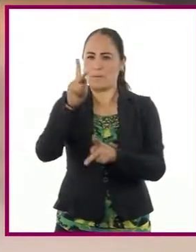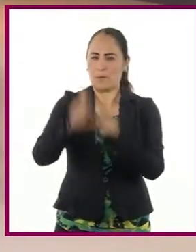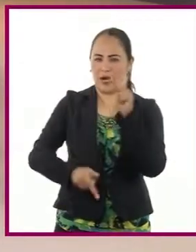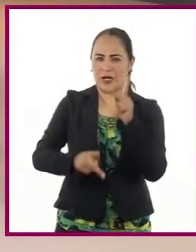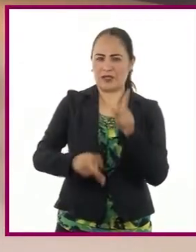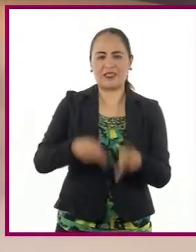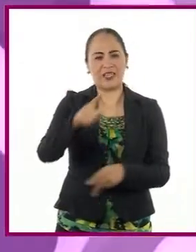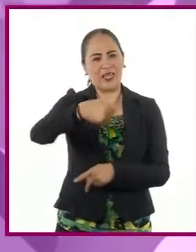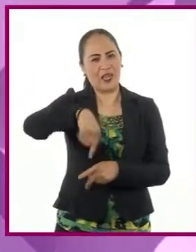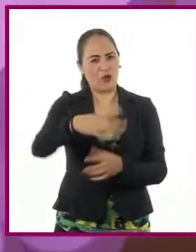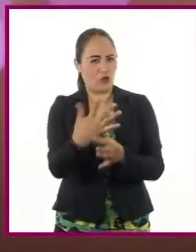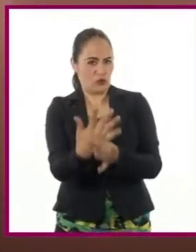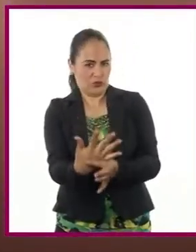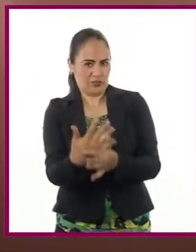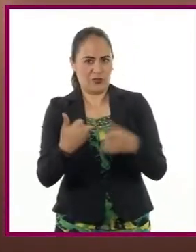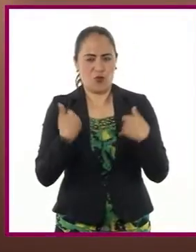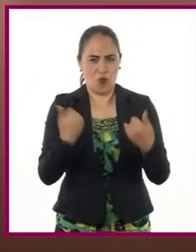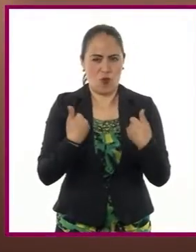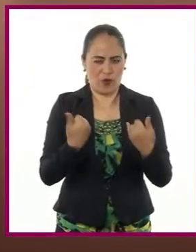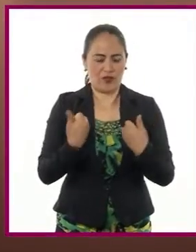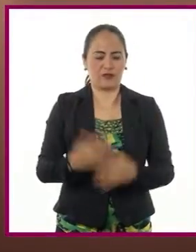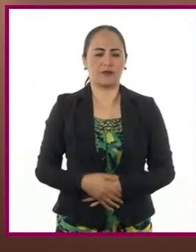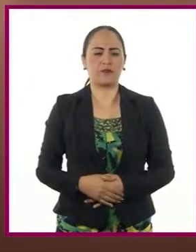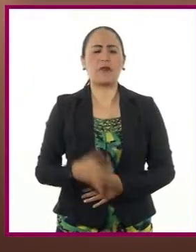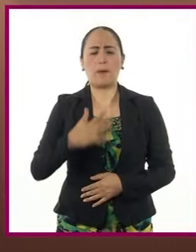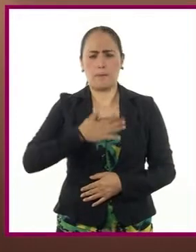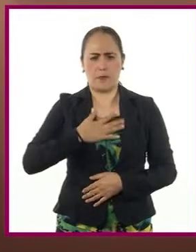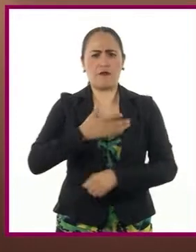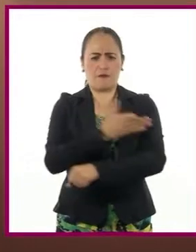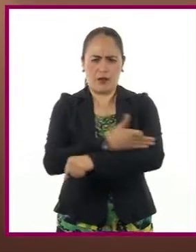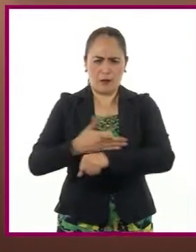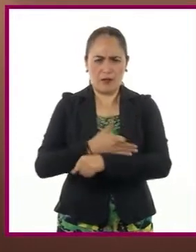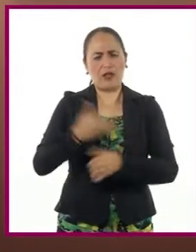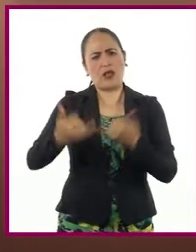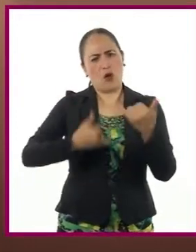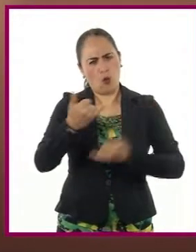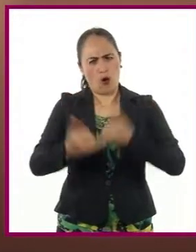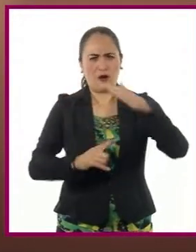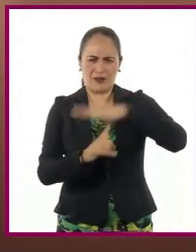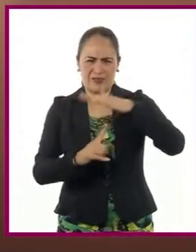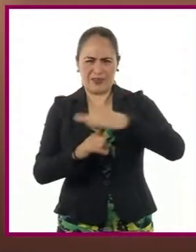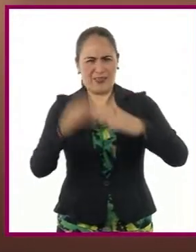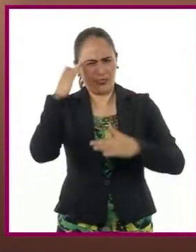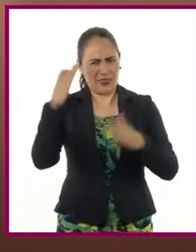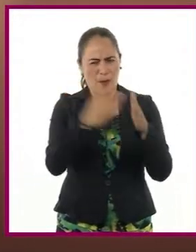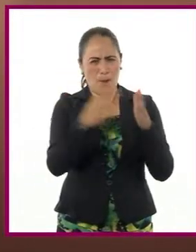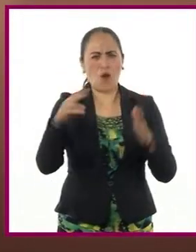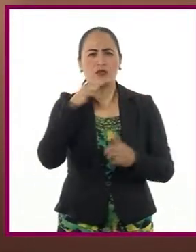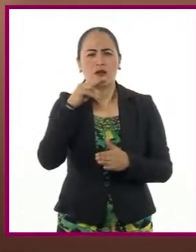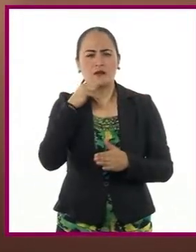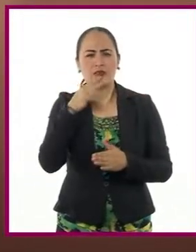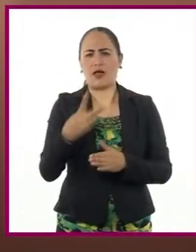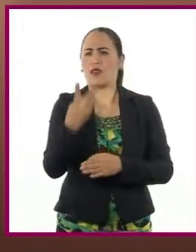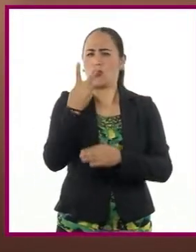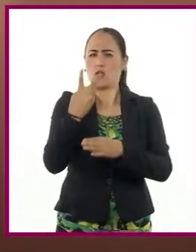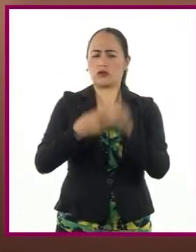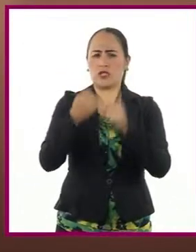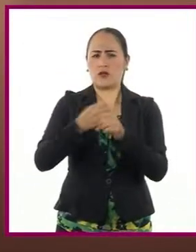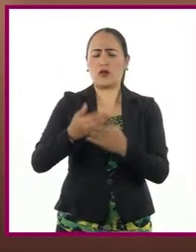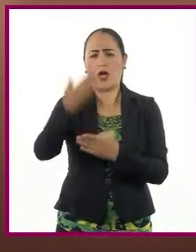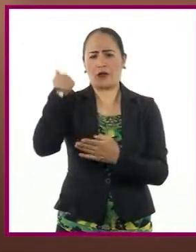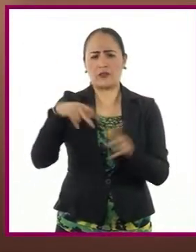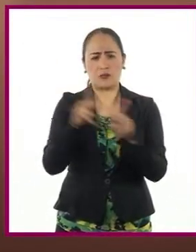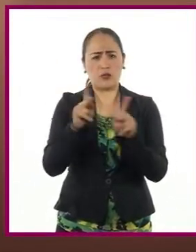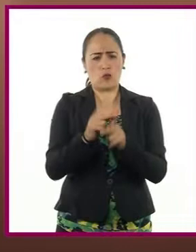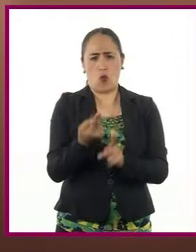Voz de la Juventud. En mi familia se acostumbra a jugar juegos de mesa cada Navidad. Ya hace 2 años uno de mis primos hizo trampa y